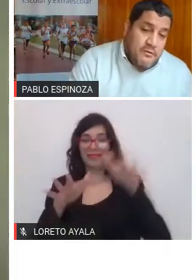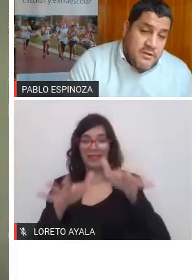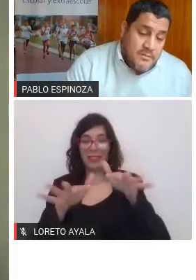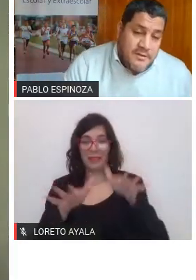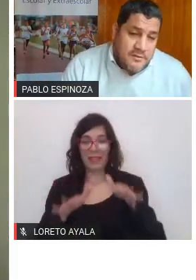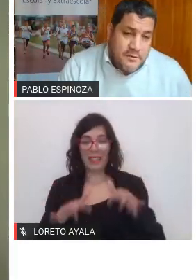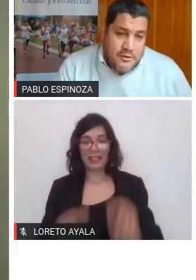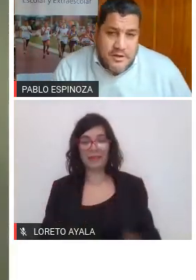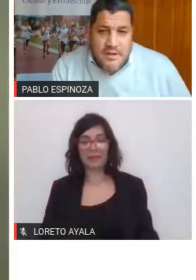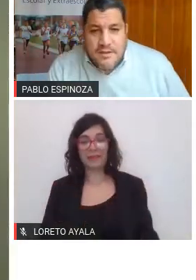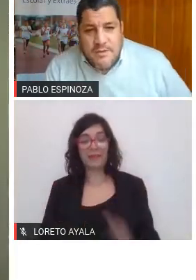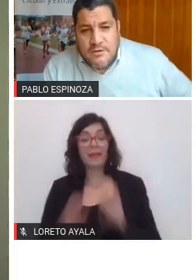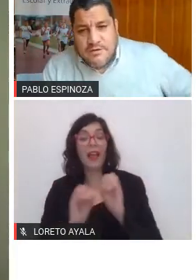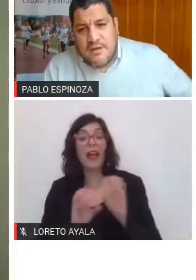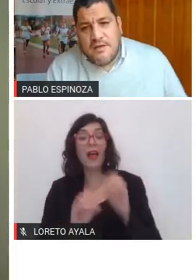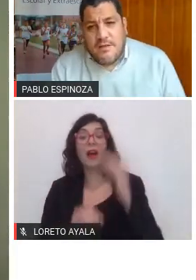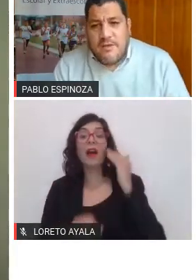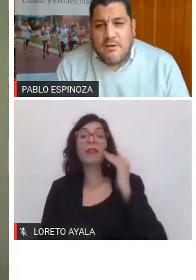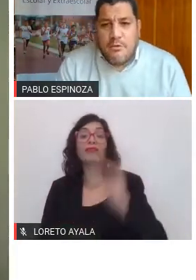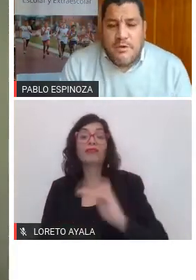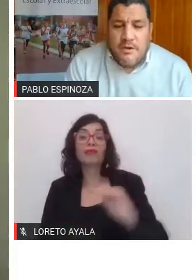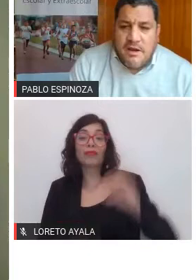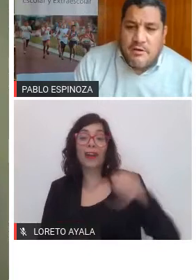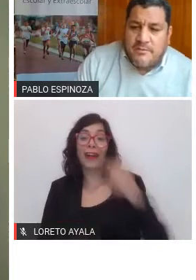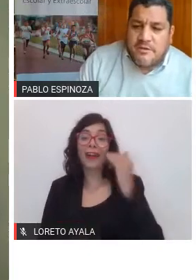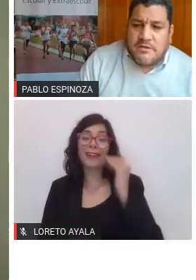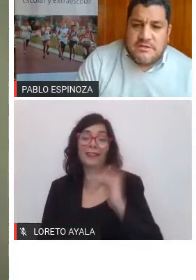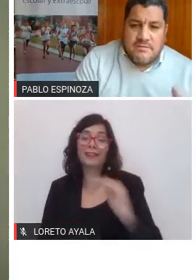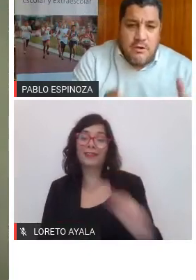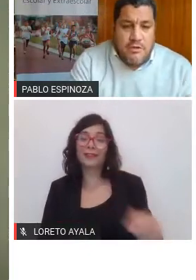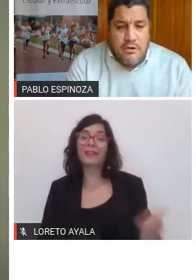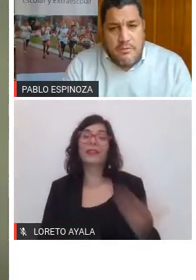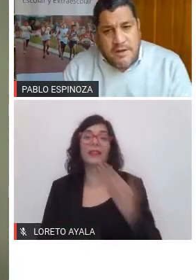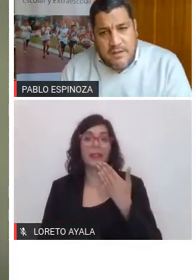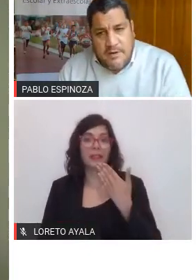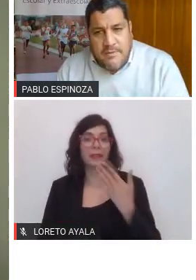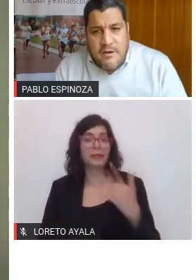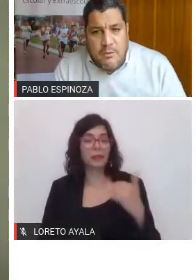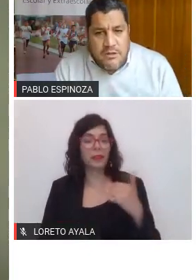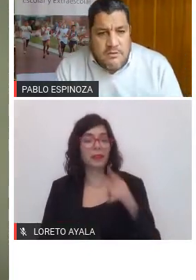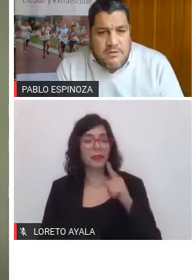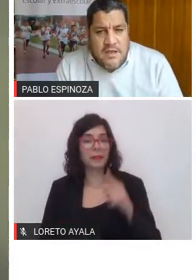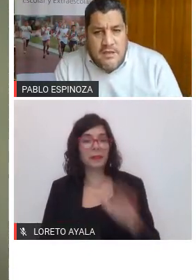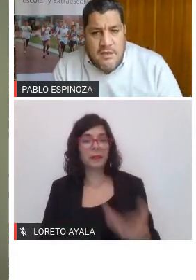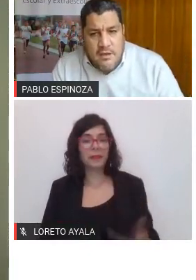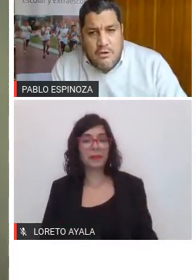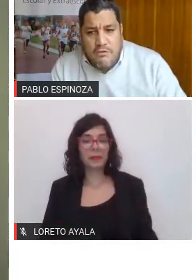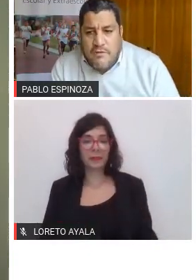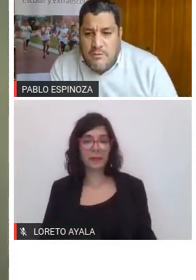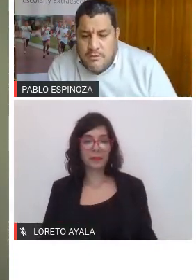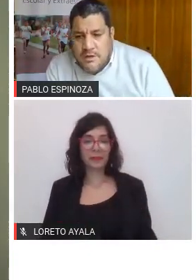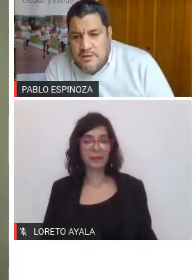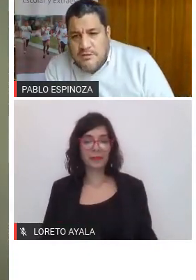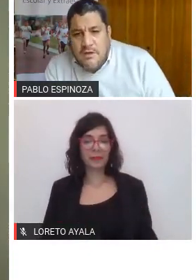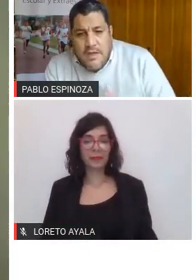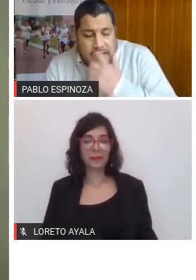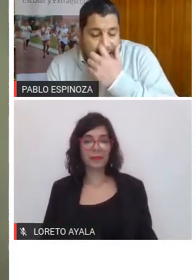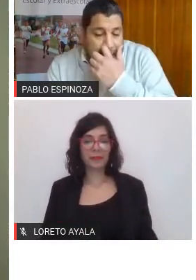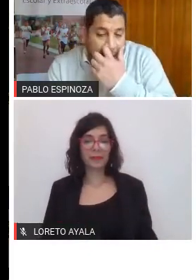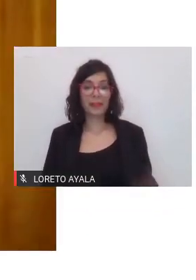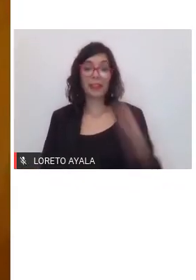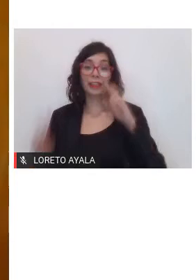Educadoras de Pángulo también, don Jorge, que también nos siguen y también cumplen una labor importantísima. Lo dejo para que prepare los últimos detalles. Nos vemos en un